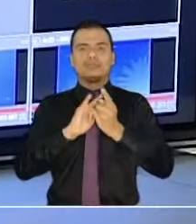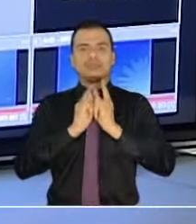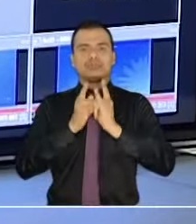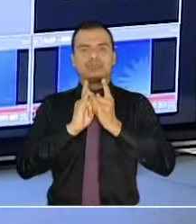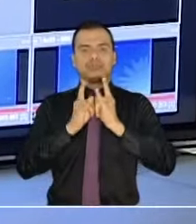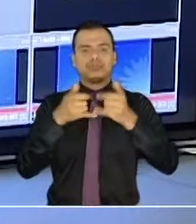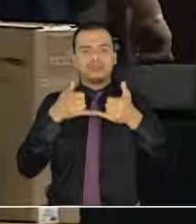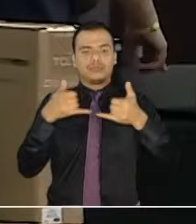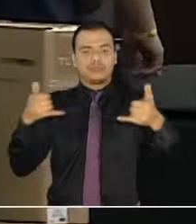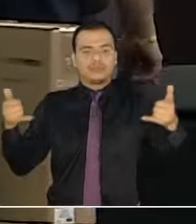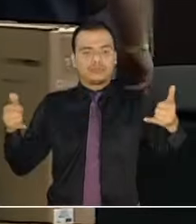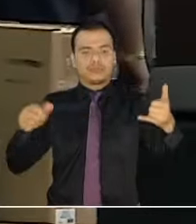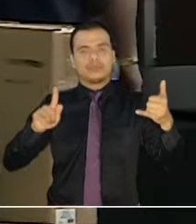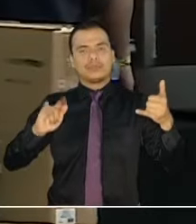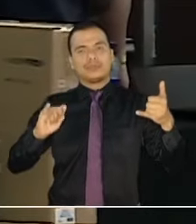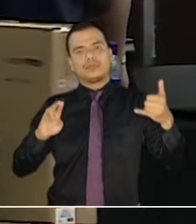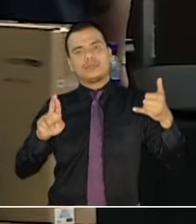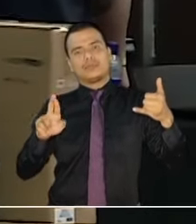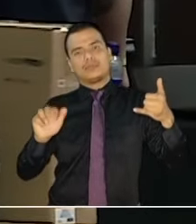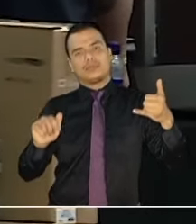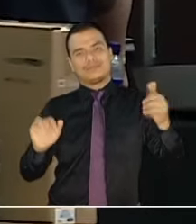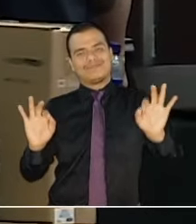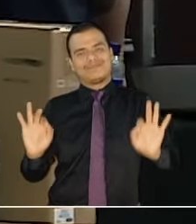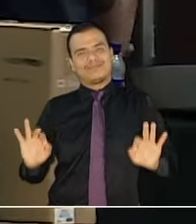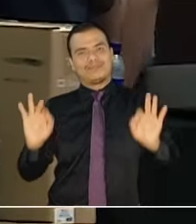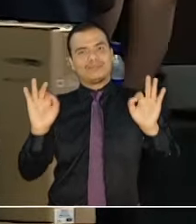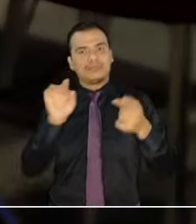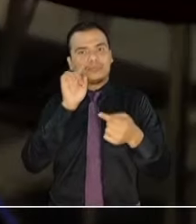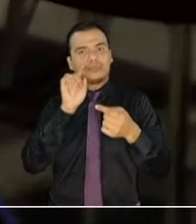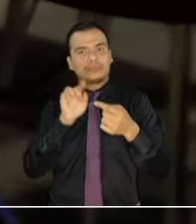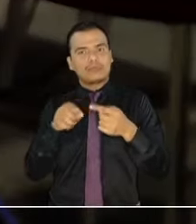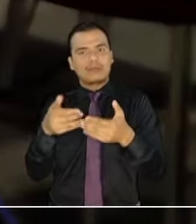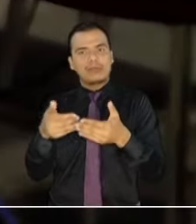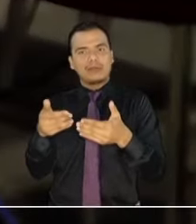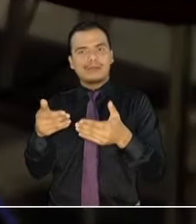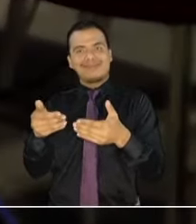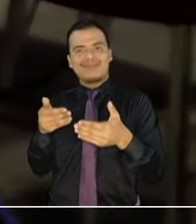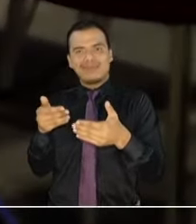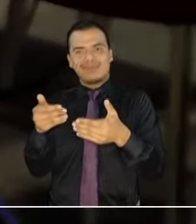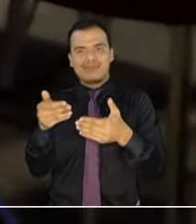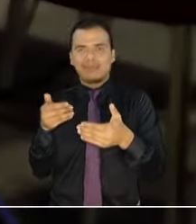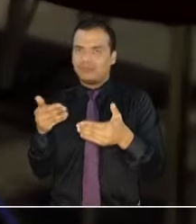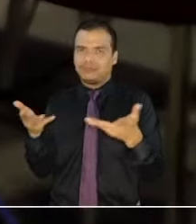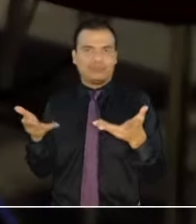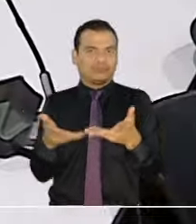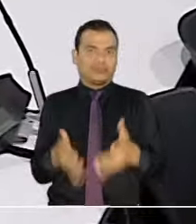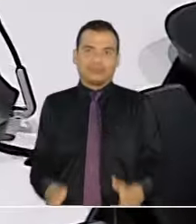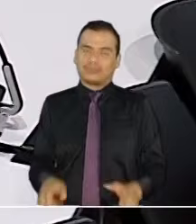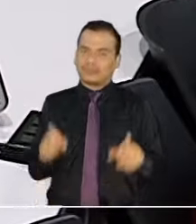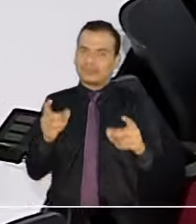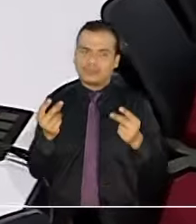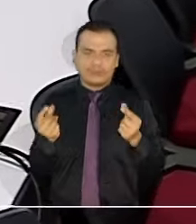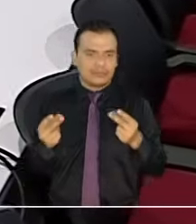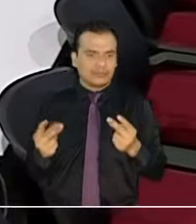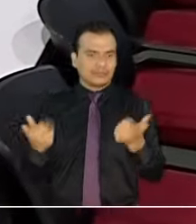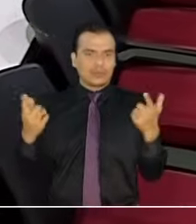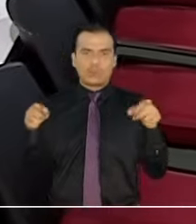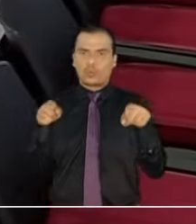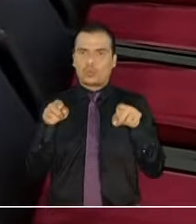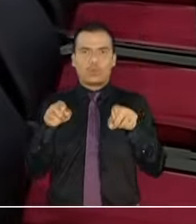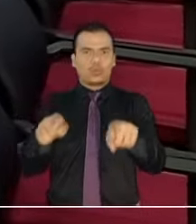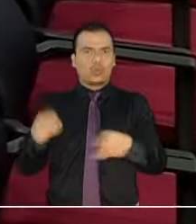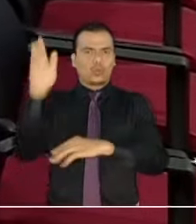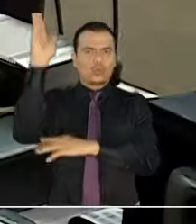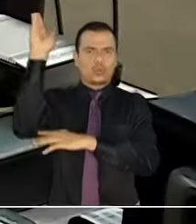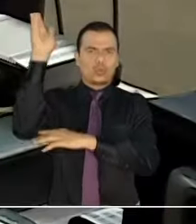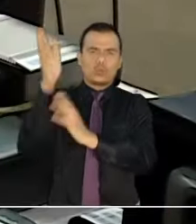porque el tema del delay y los retrasos no hay espacio para eso en esta conferencia. Más de 1.000